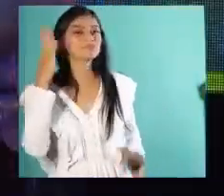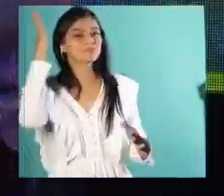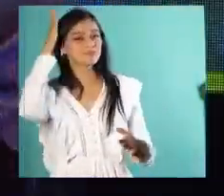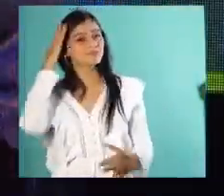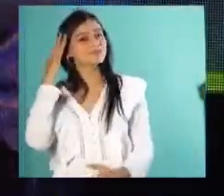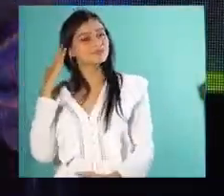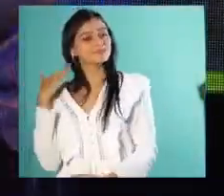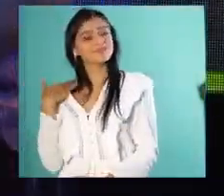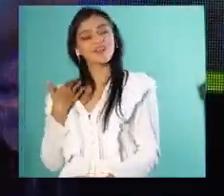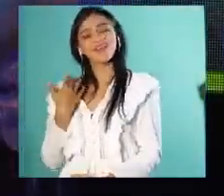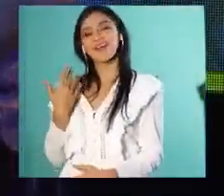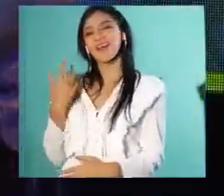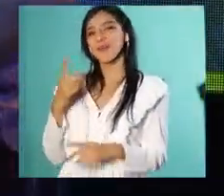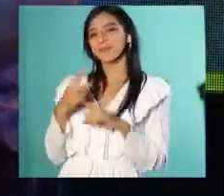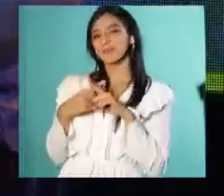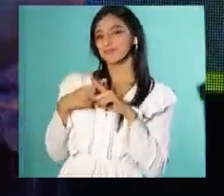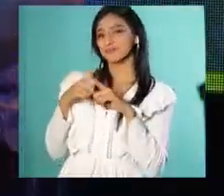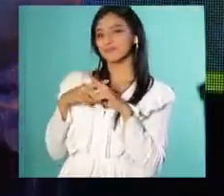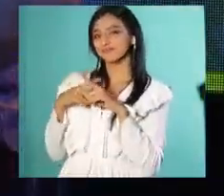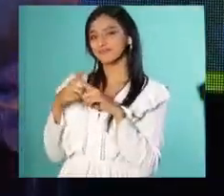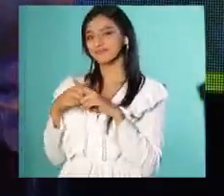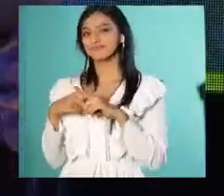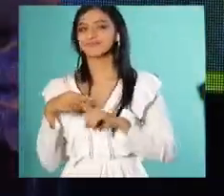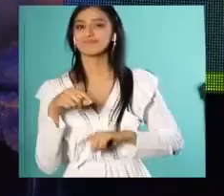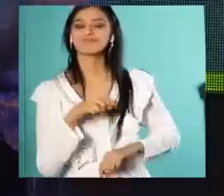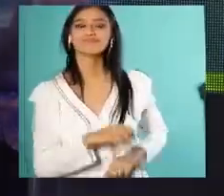y cabello casi gris.